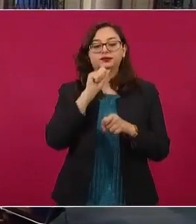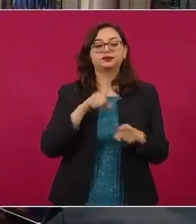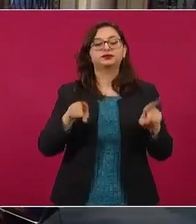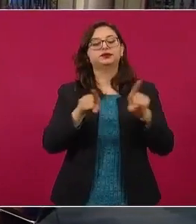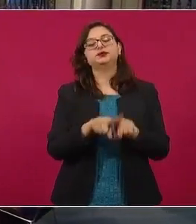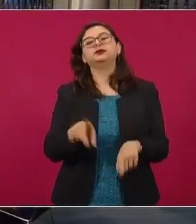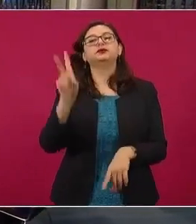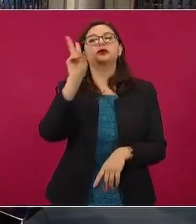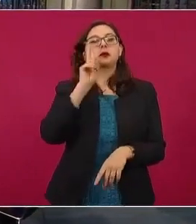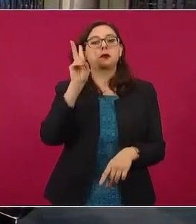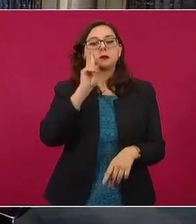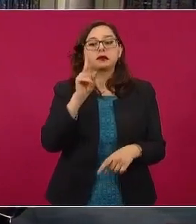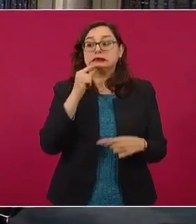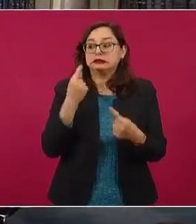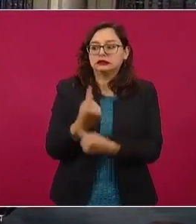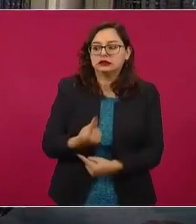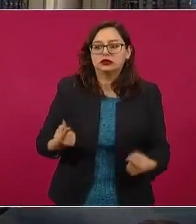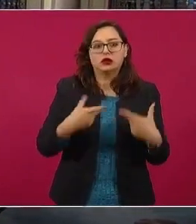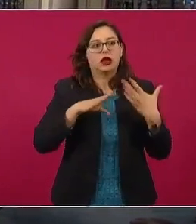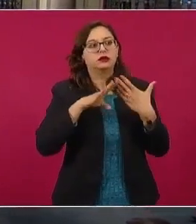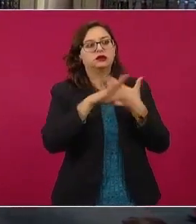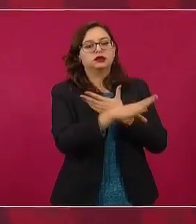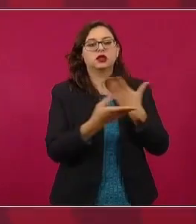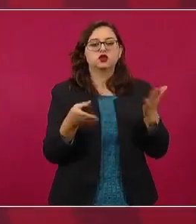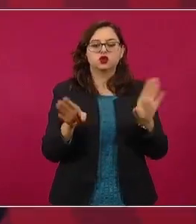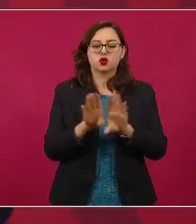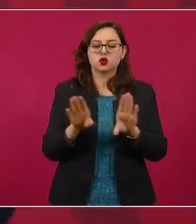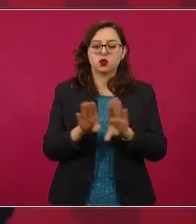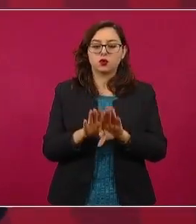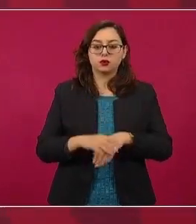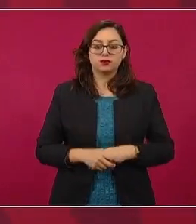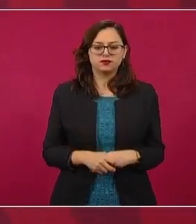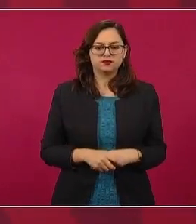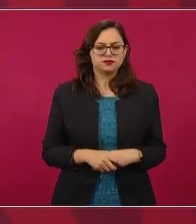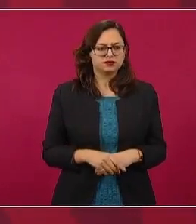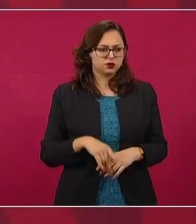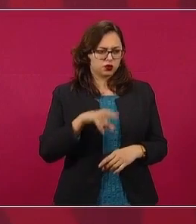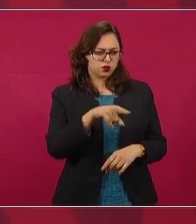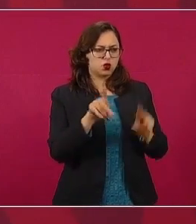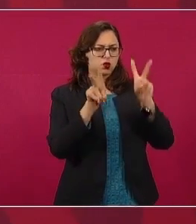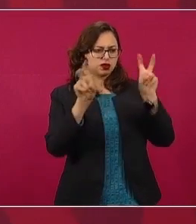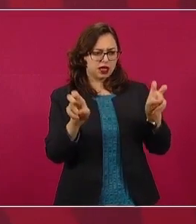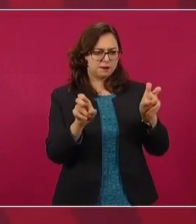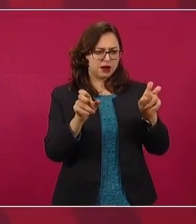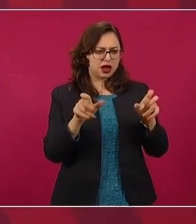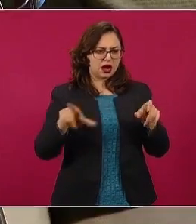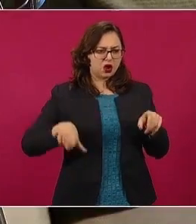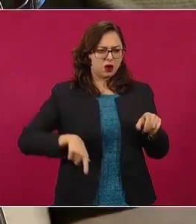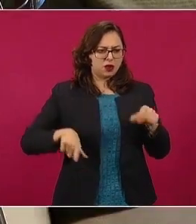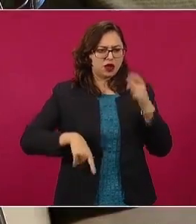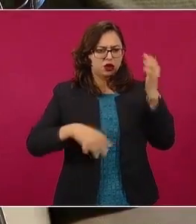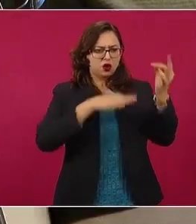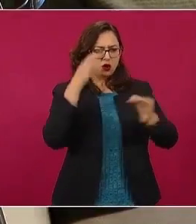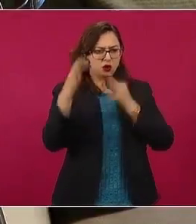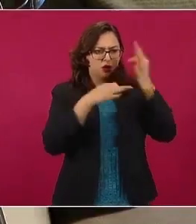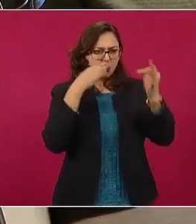EMPA. Esa sería mi primera pregunta. Gracias. ¿Hablas de la campaña? Sí, de la estrategia.